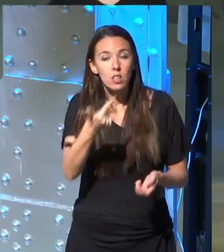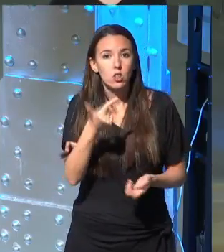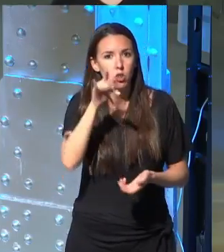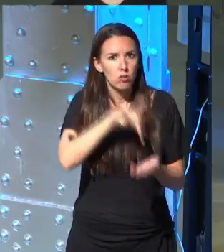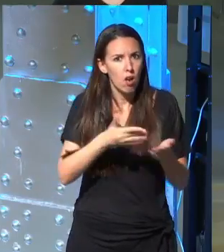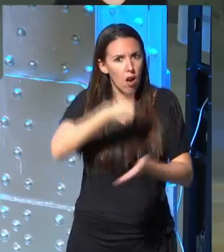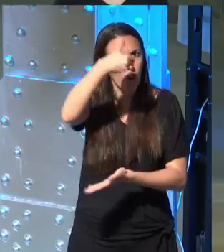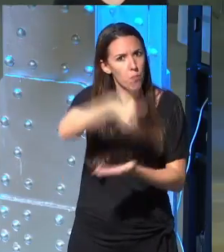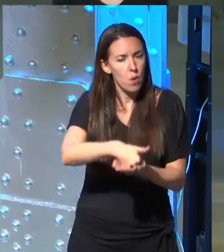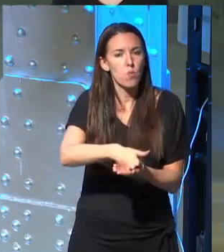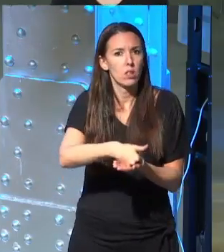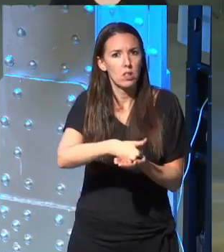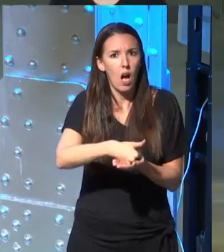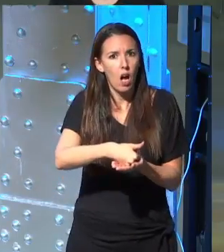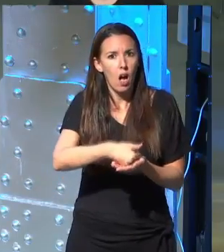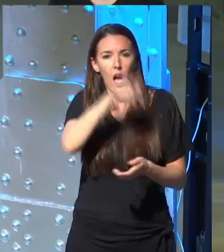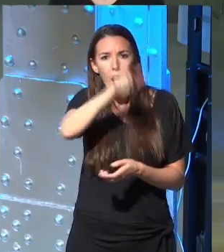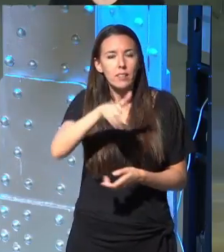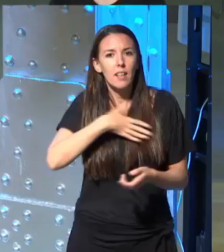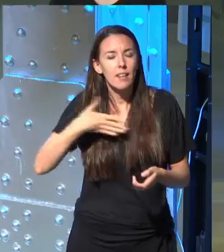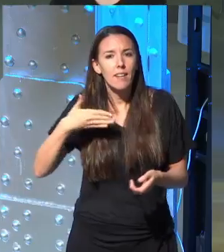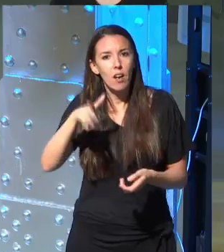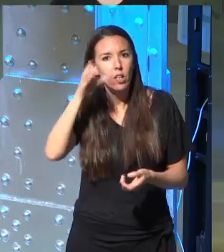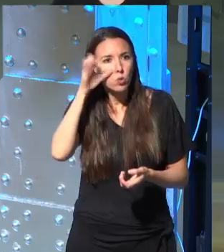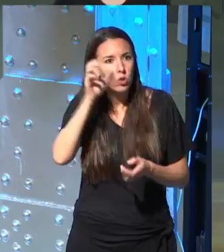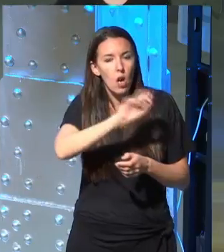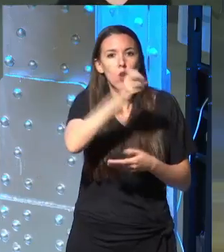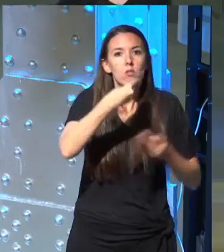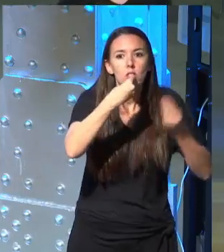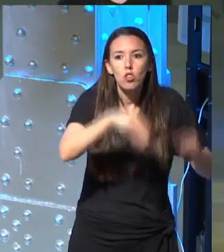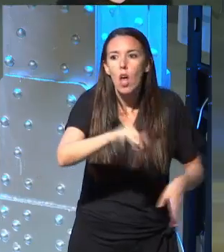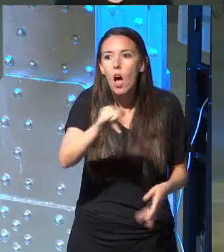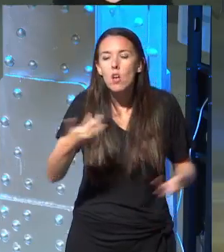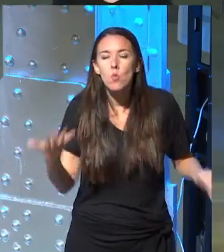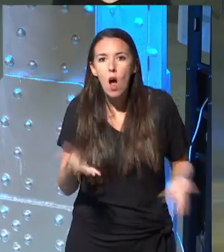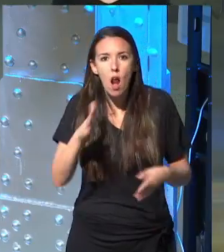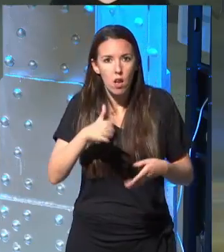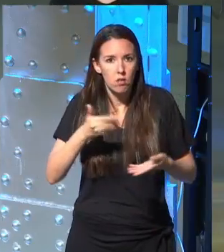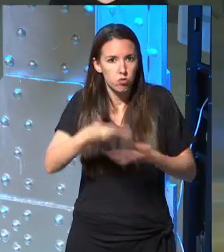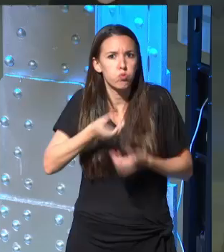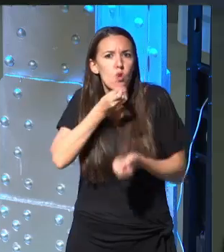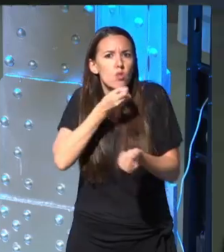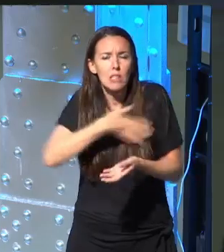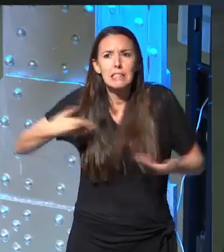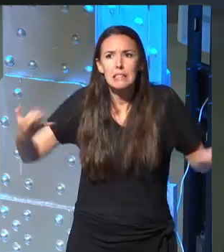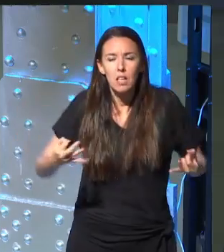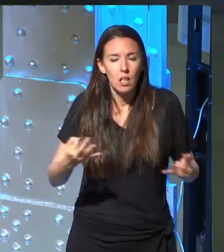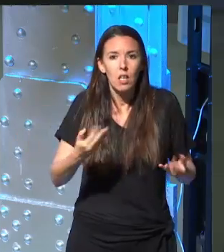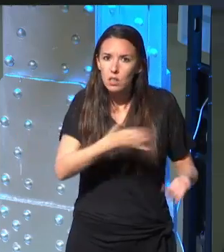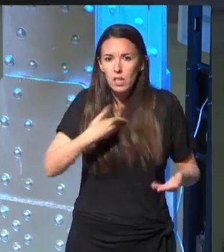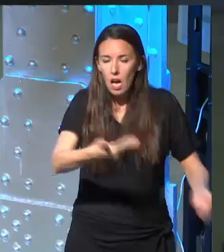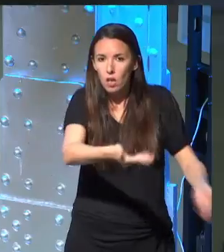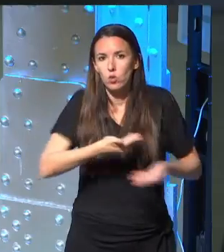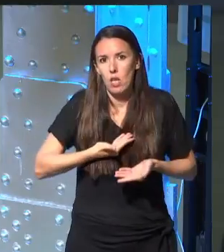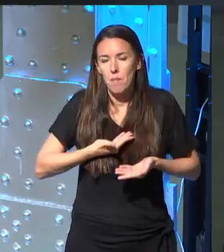están llegando propuestas de gente que quiere escuchar qué otras historias tengo para contar y me quieren ayudar pues